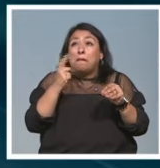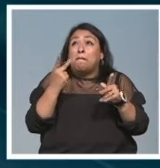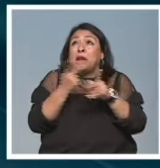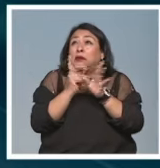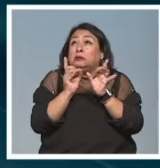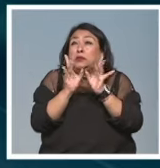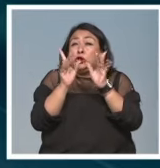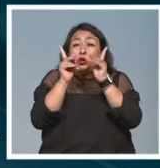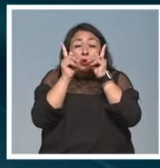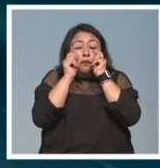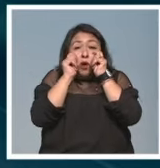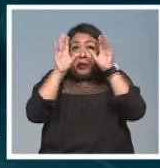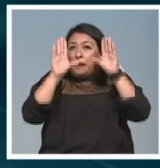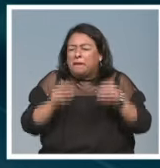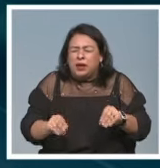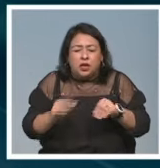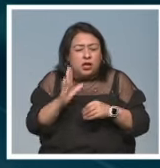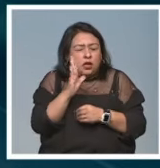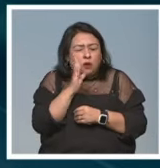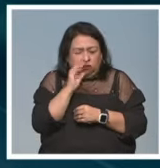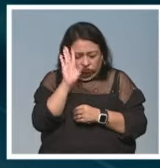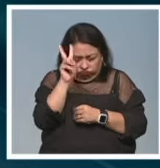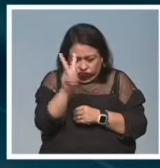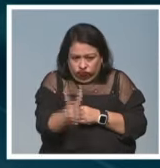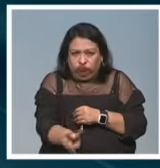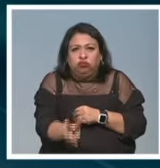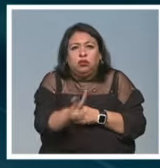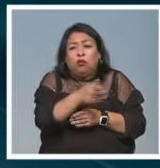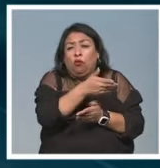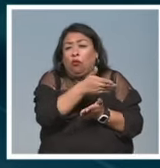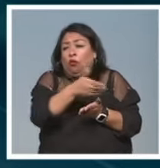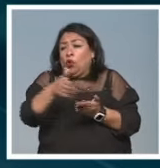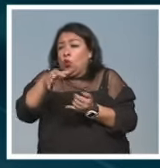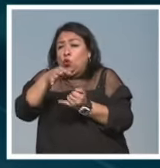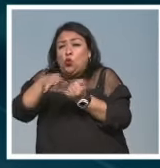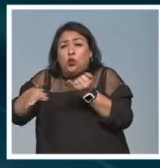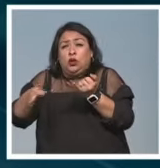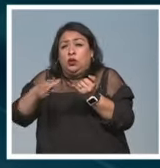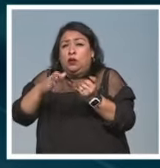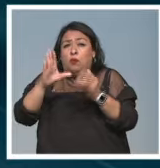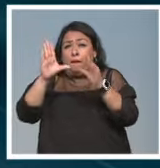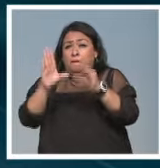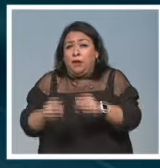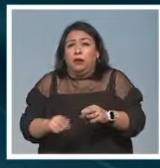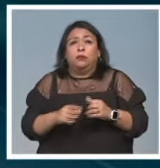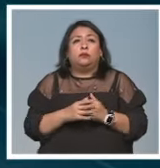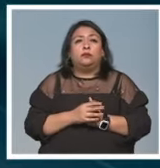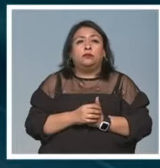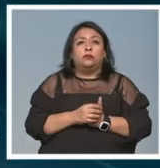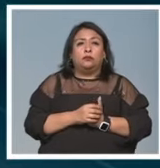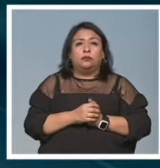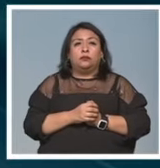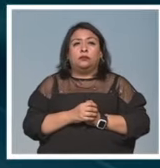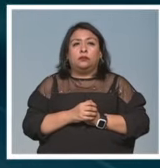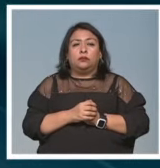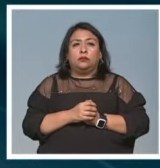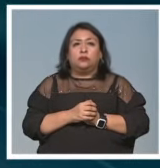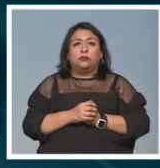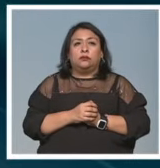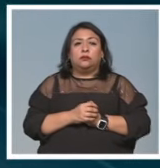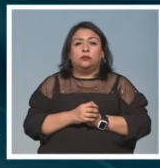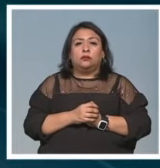que pase, lo juro, pase lo que pase hasta el oscuro final. Se acabó la fiestecita,